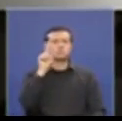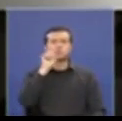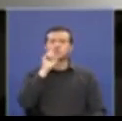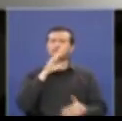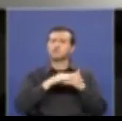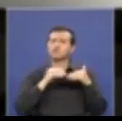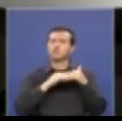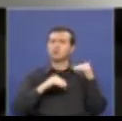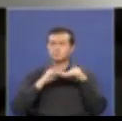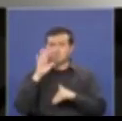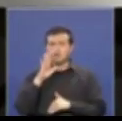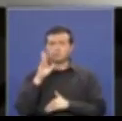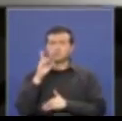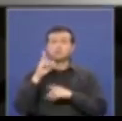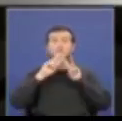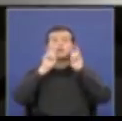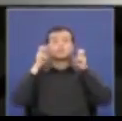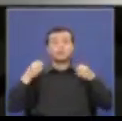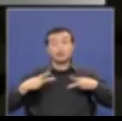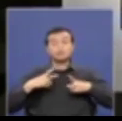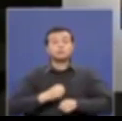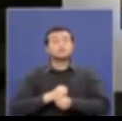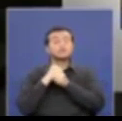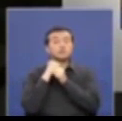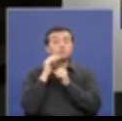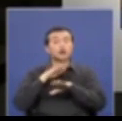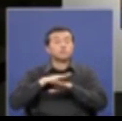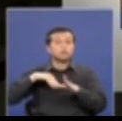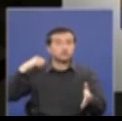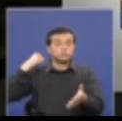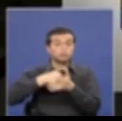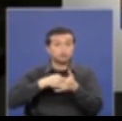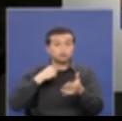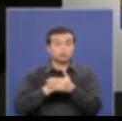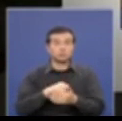por cuestión de seguro por los accidentes y más de